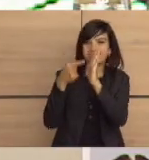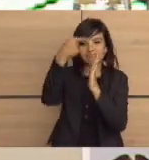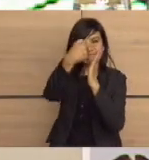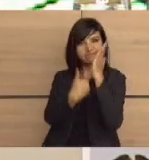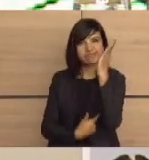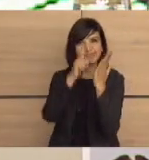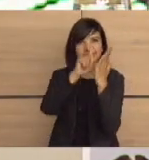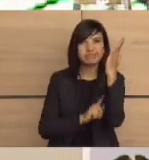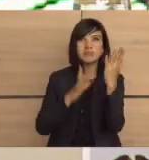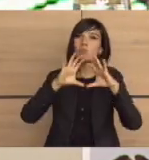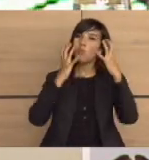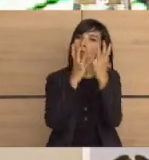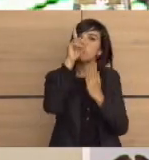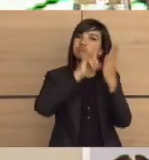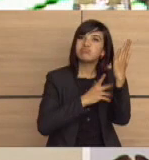podemos hacer